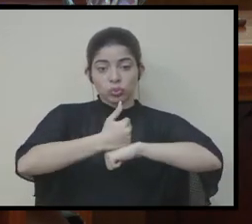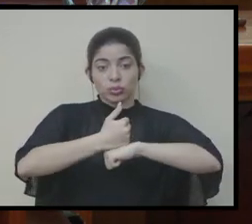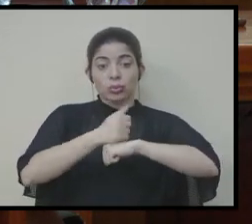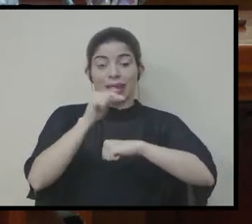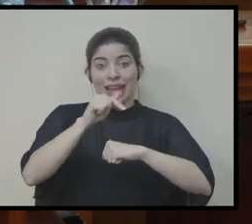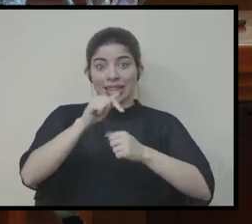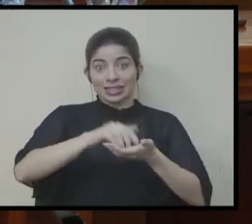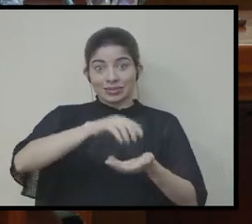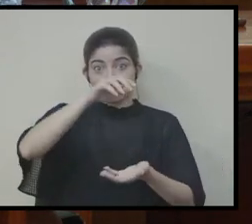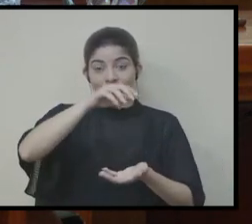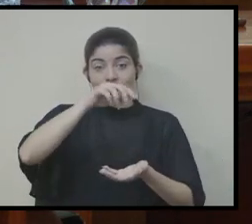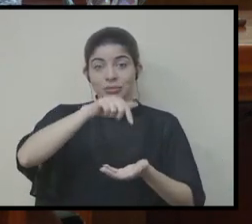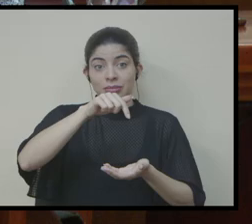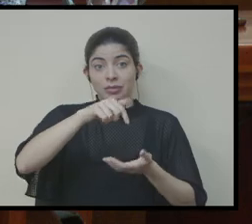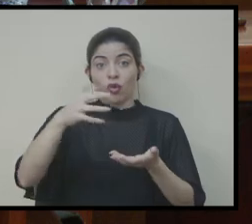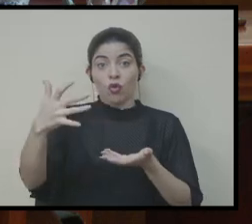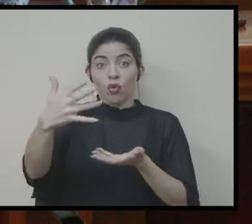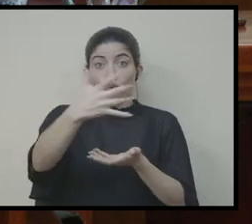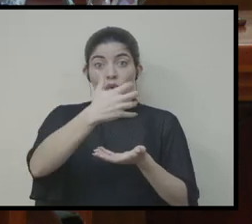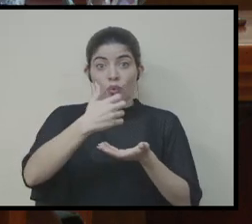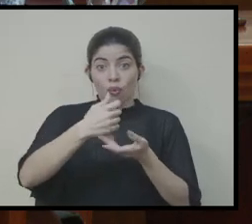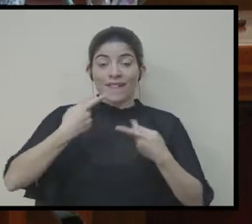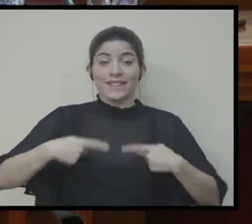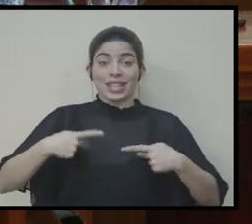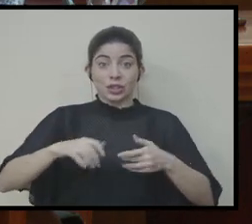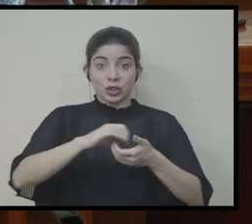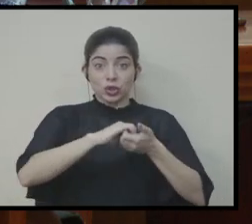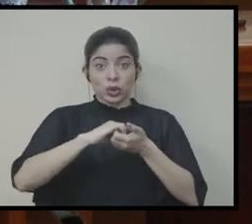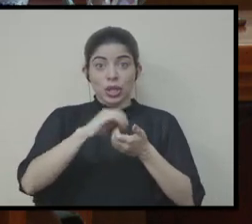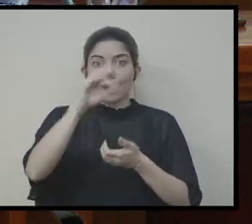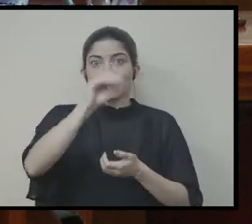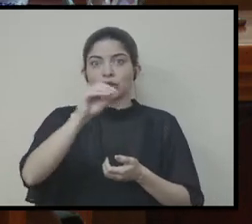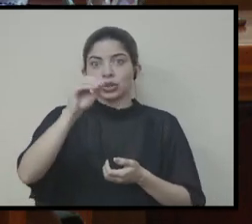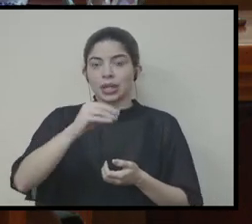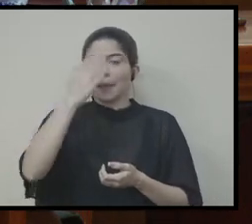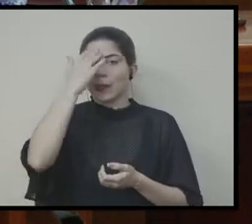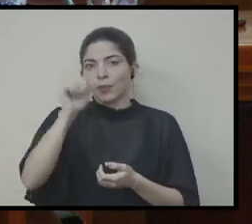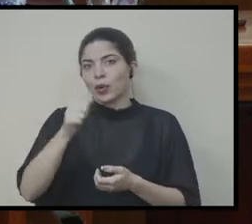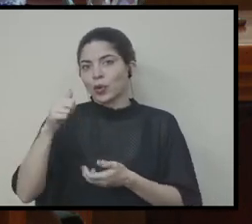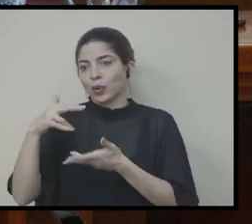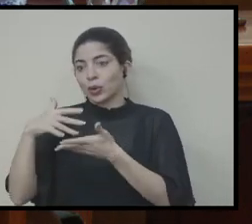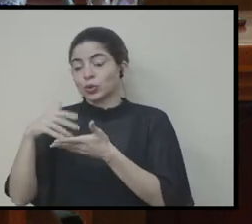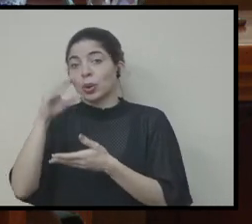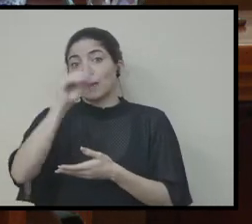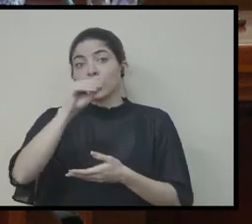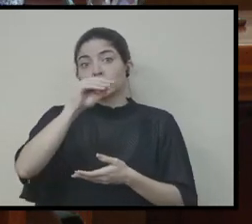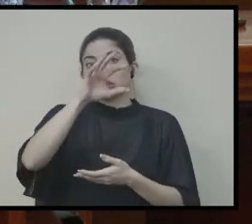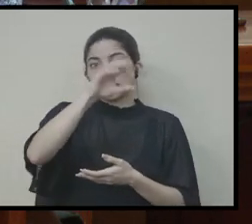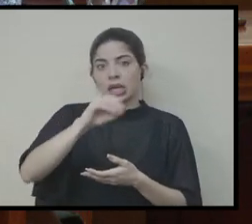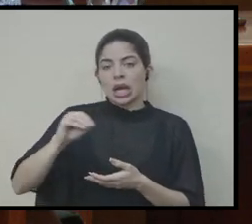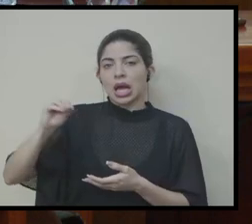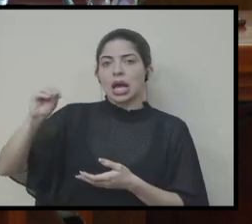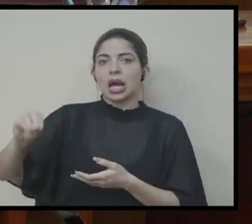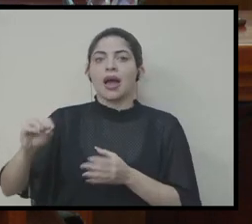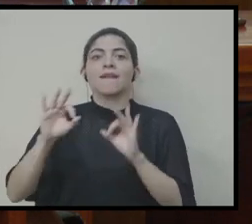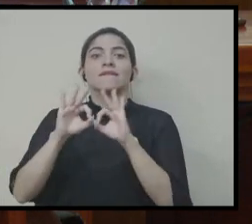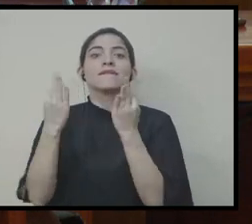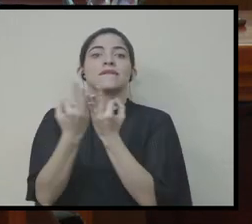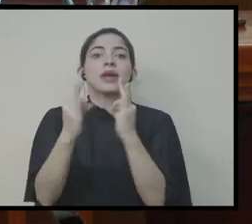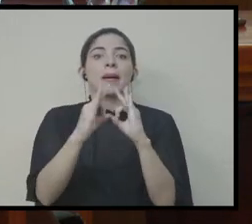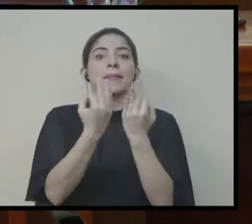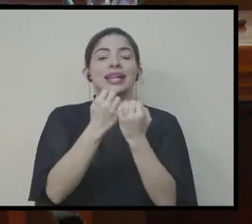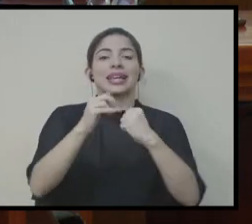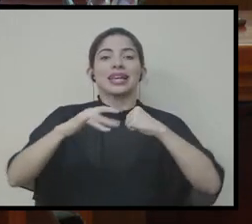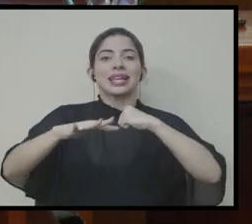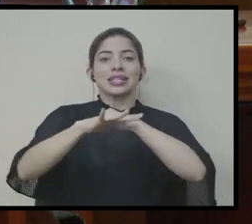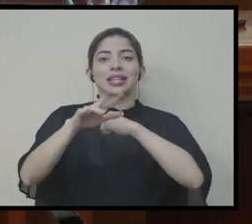porcentaje de lo recaudado en Vístete de Solidaridad, porque ahí hice otro estudio, va dirigido a familias de